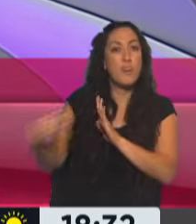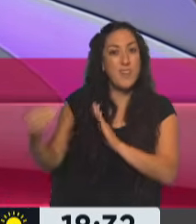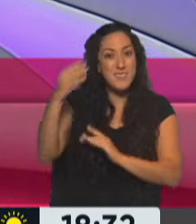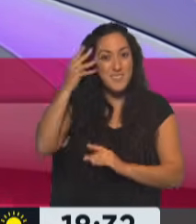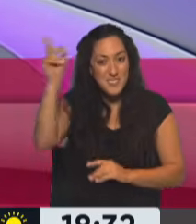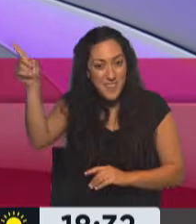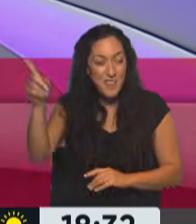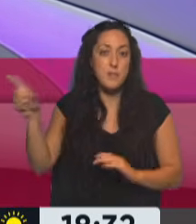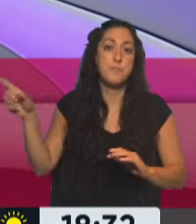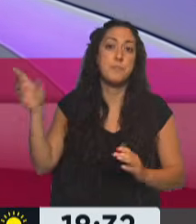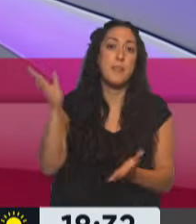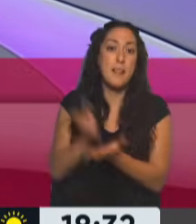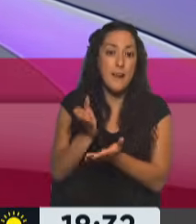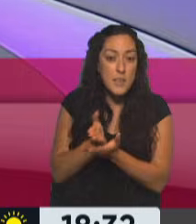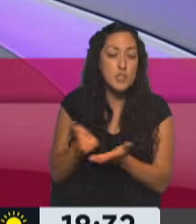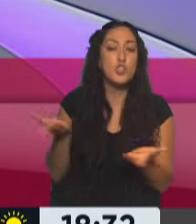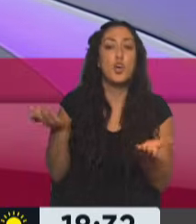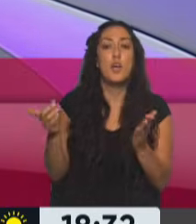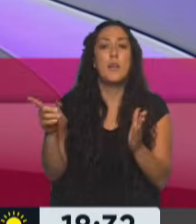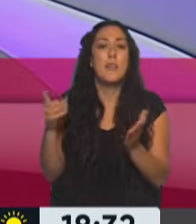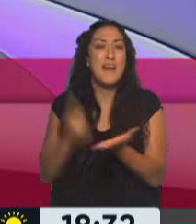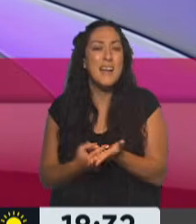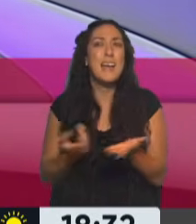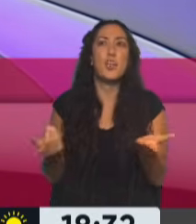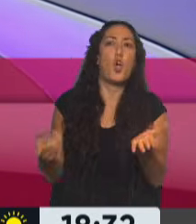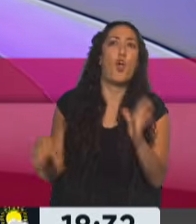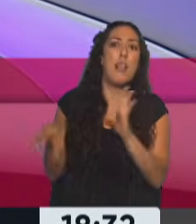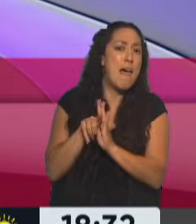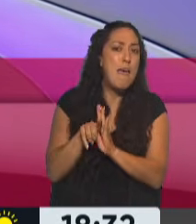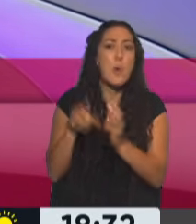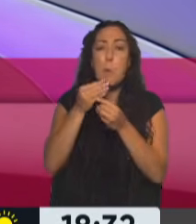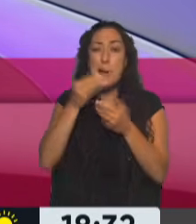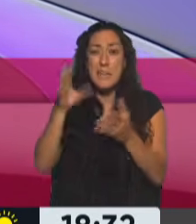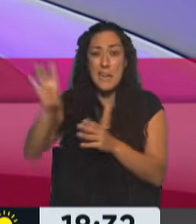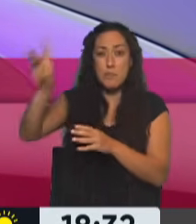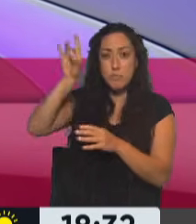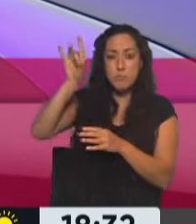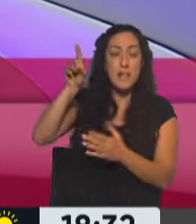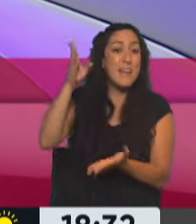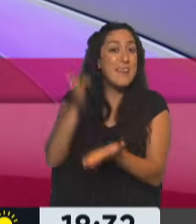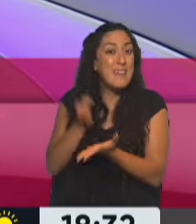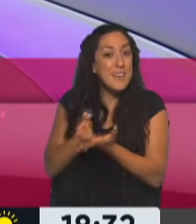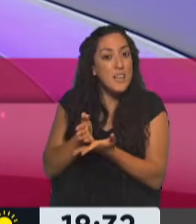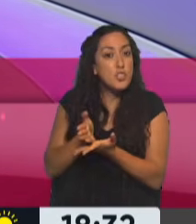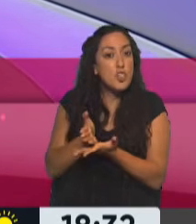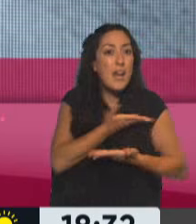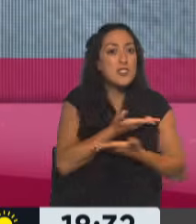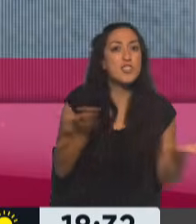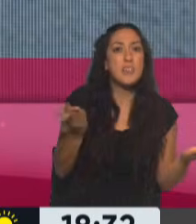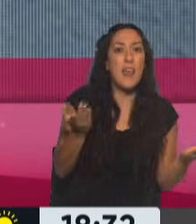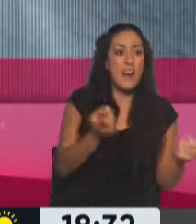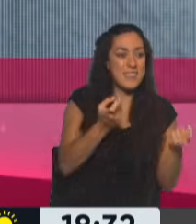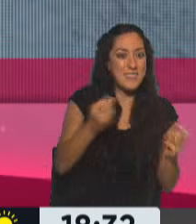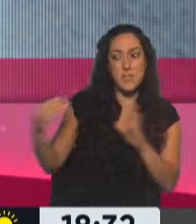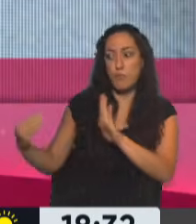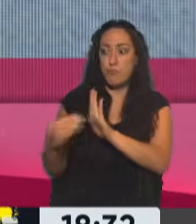y tomo la ley, y tomo un decreto, y tomo cualquier acto administrativo, el derecho es un producto, es una manifestación de la sociedad. Ojo